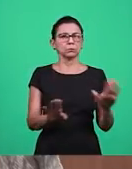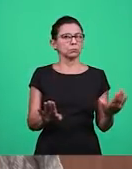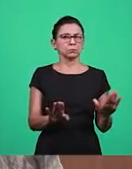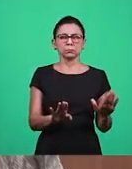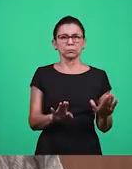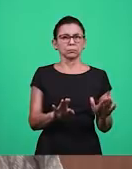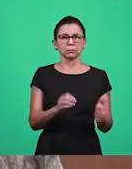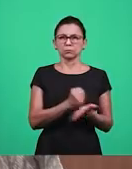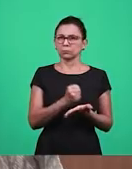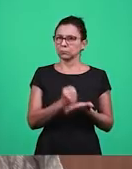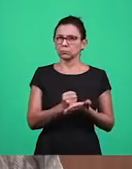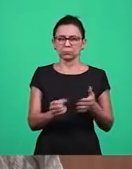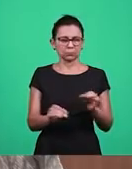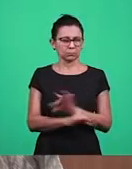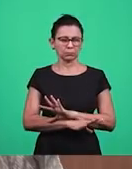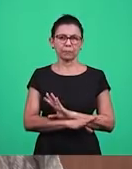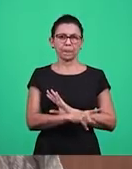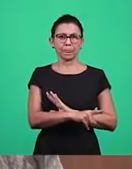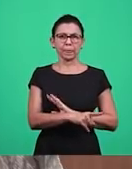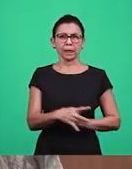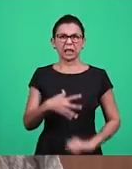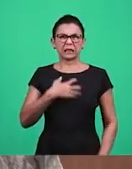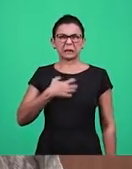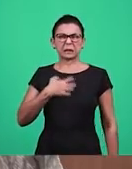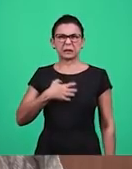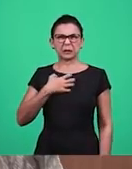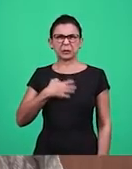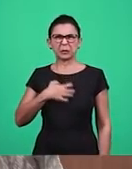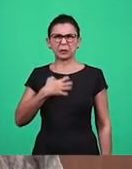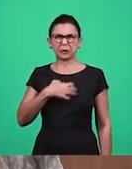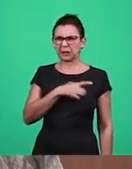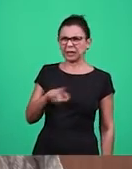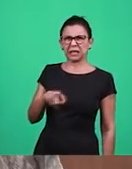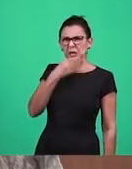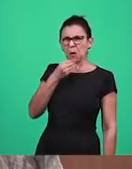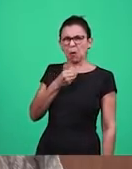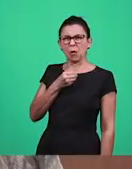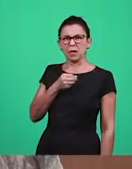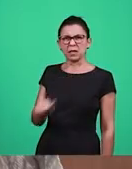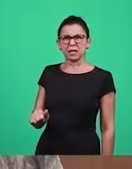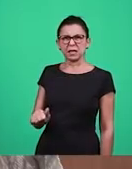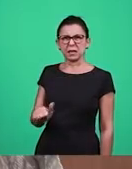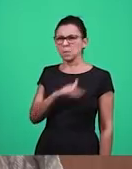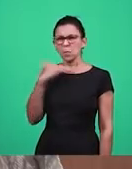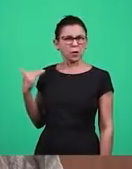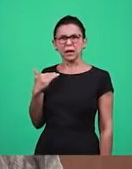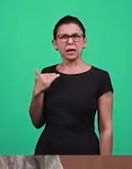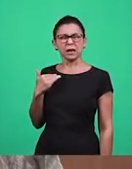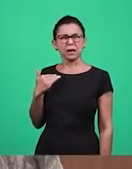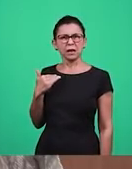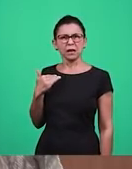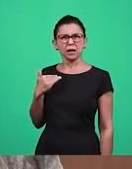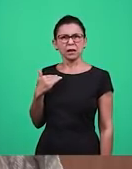de revocar aquello. Y él se enciende en ira y furor y dice, este hombre es digno de muerte,